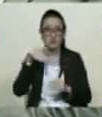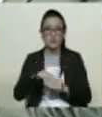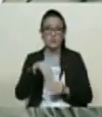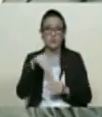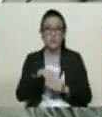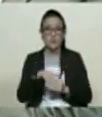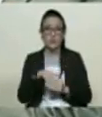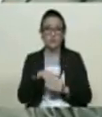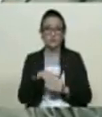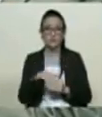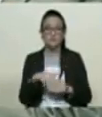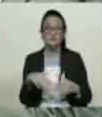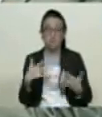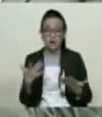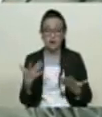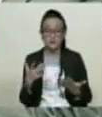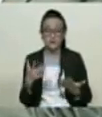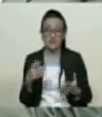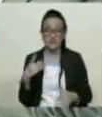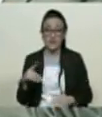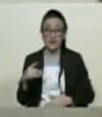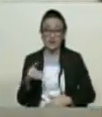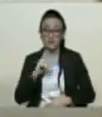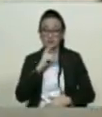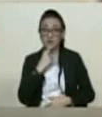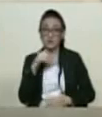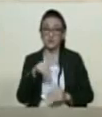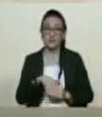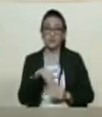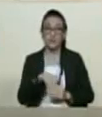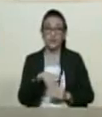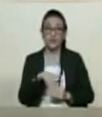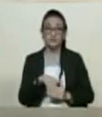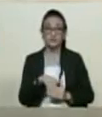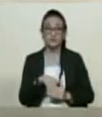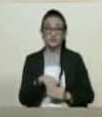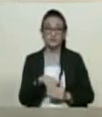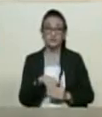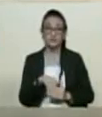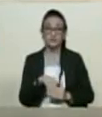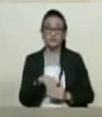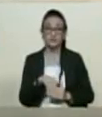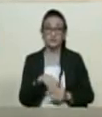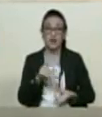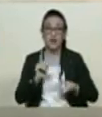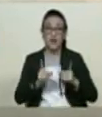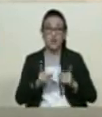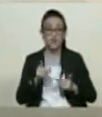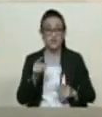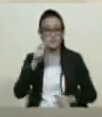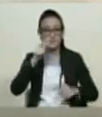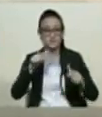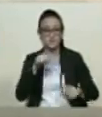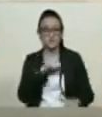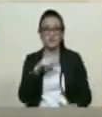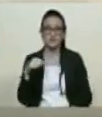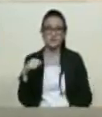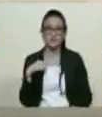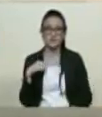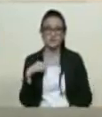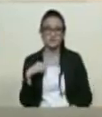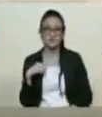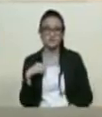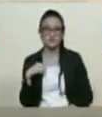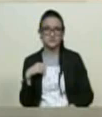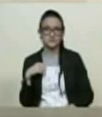a fin de resguardar el derecho al secreto del voto, porque como saben, algunas individualidades